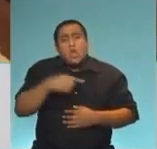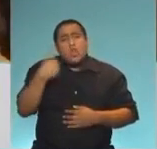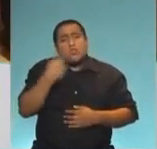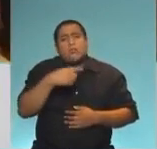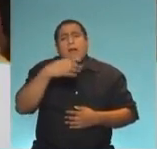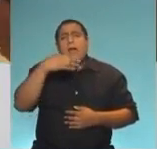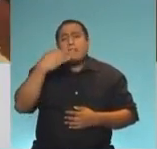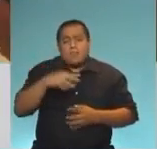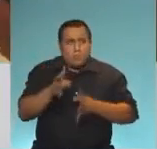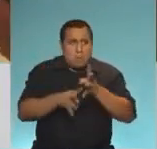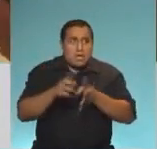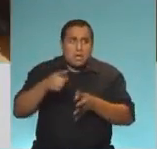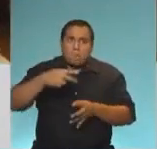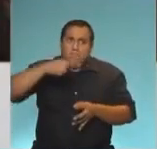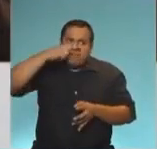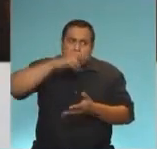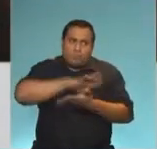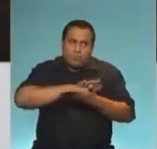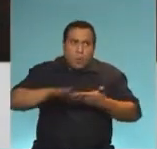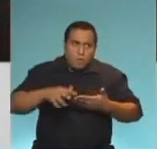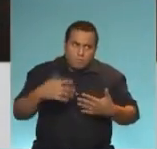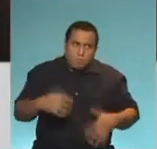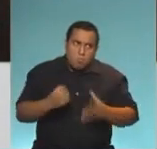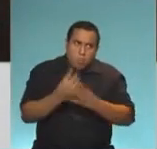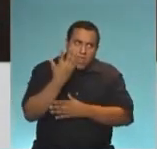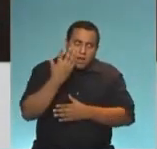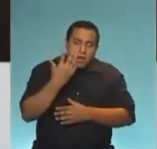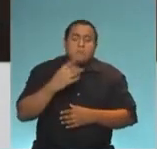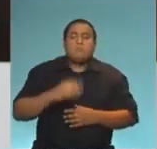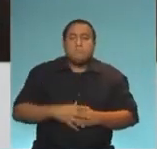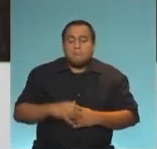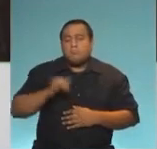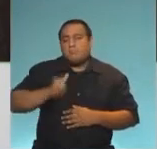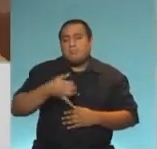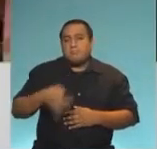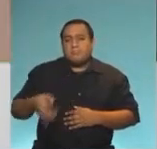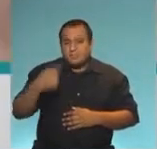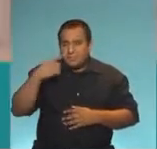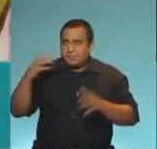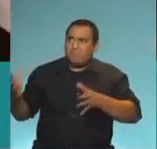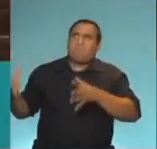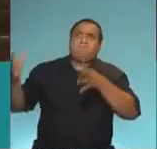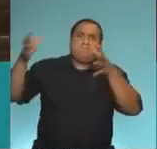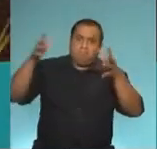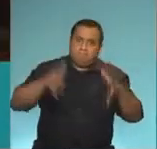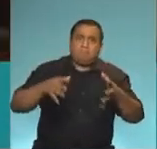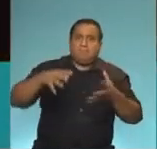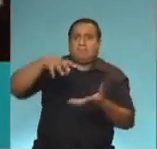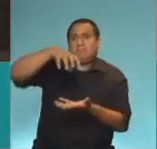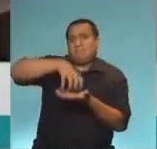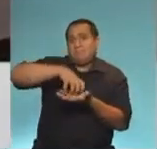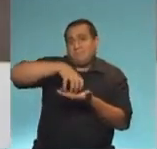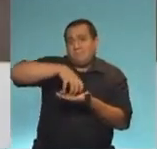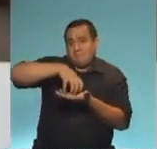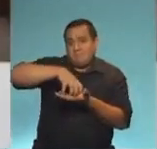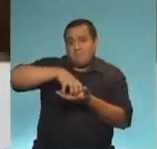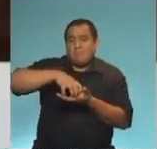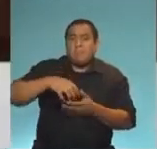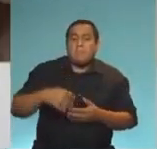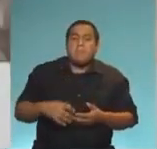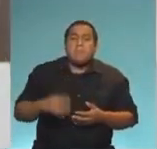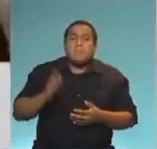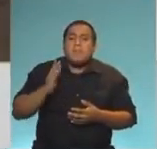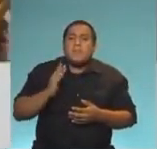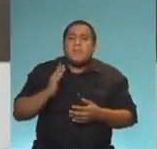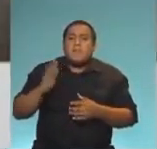es de última generación, ¿no? Exactamente, ahí estamos viendo imágenes de cuando arribó a la unidad operativa de contención